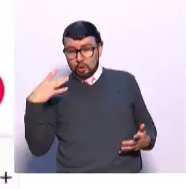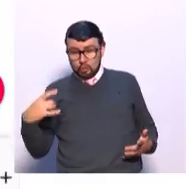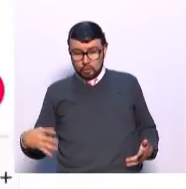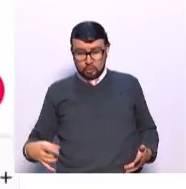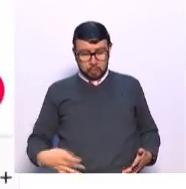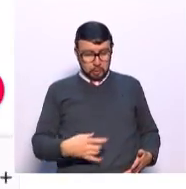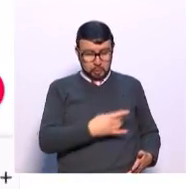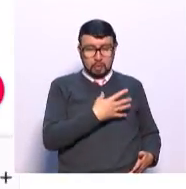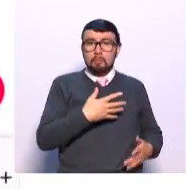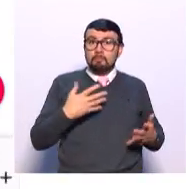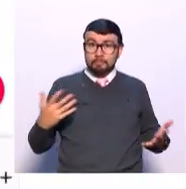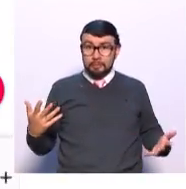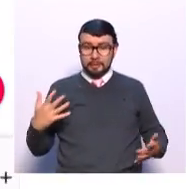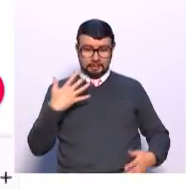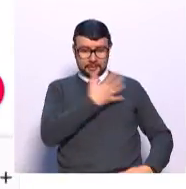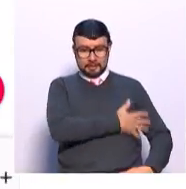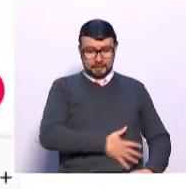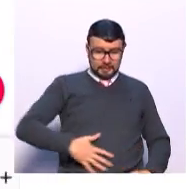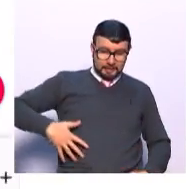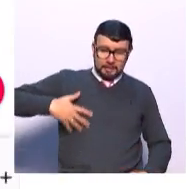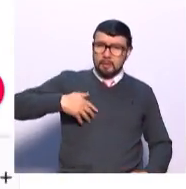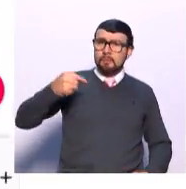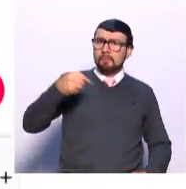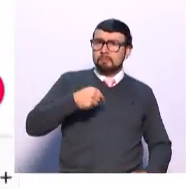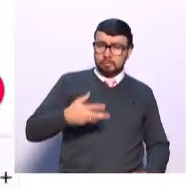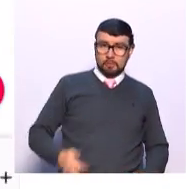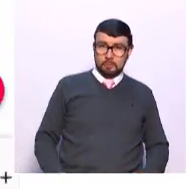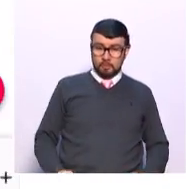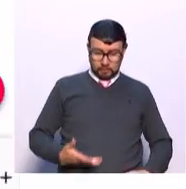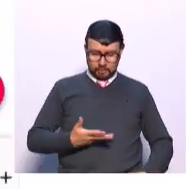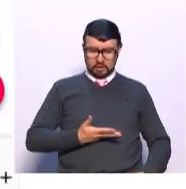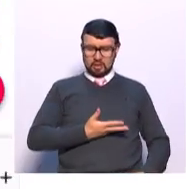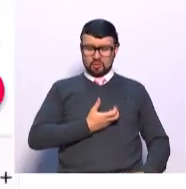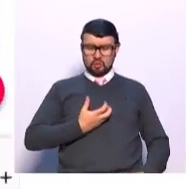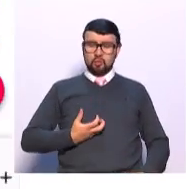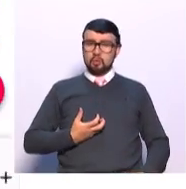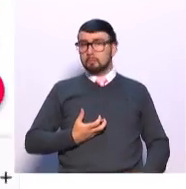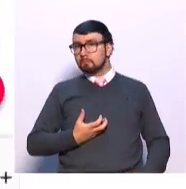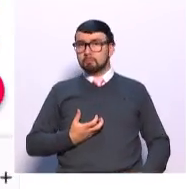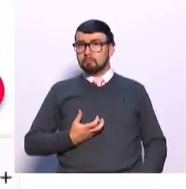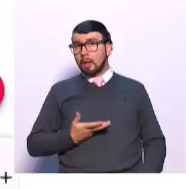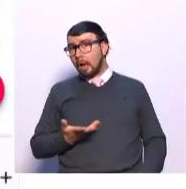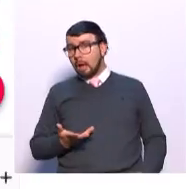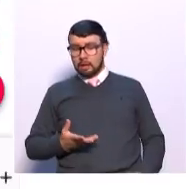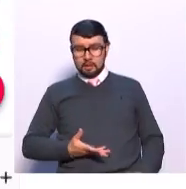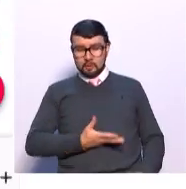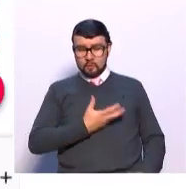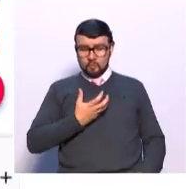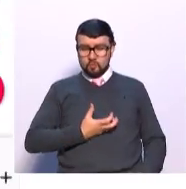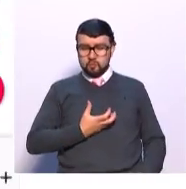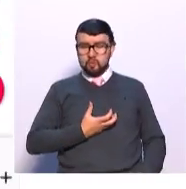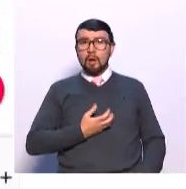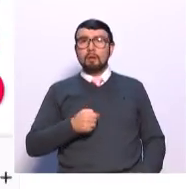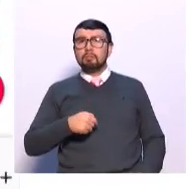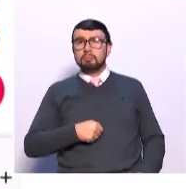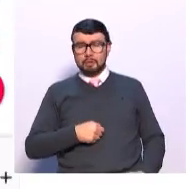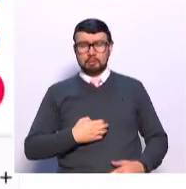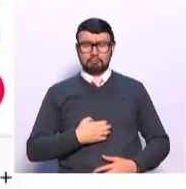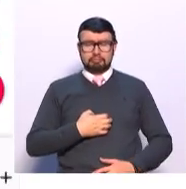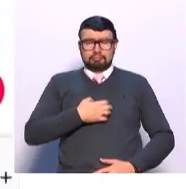aparecen todas estas cosas el estómago entonces en el estómago está el reflujo